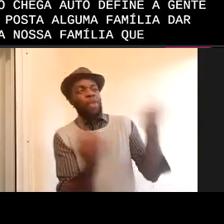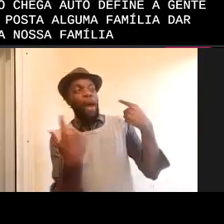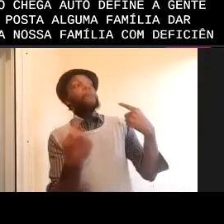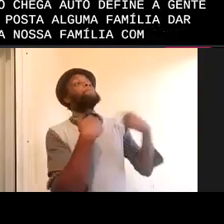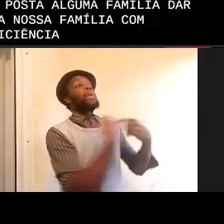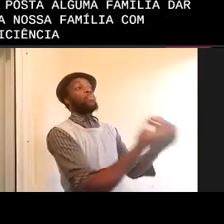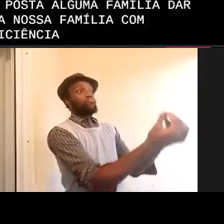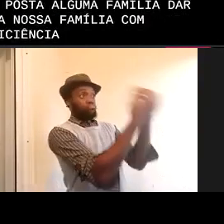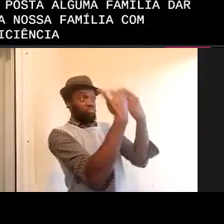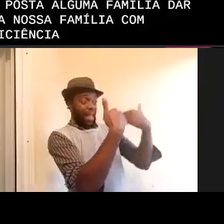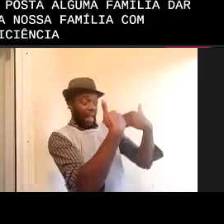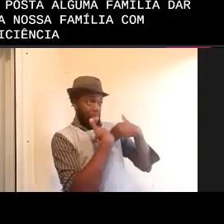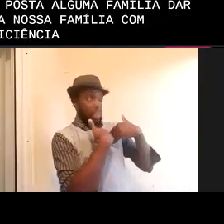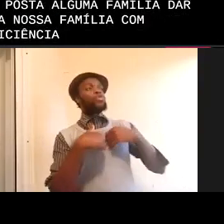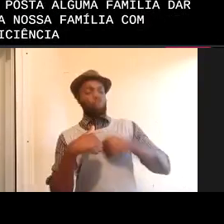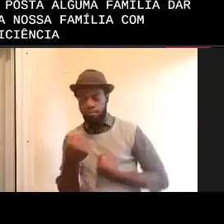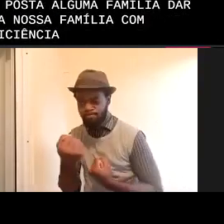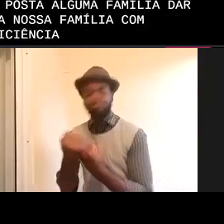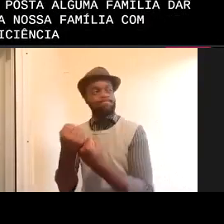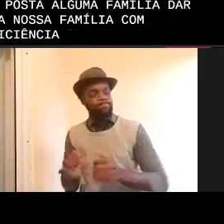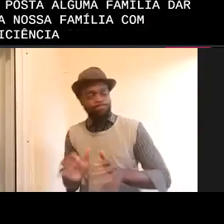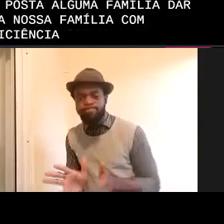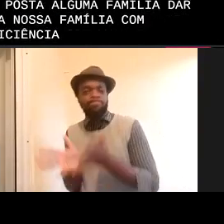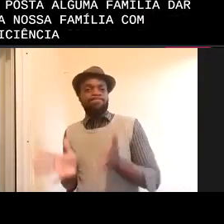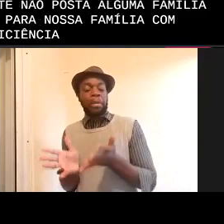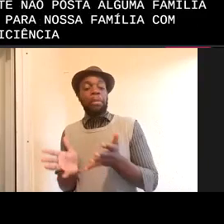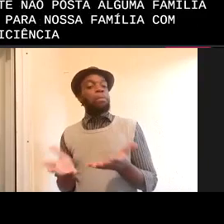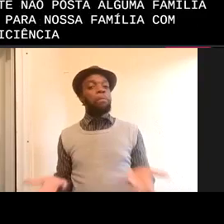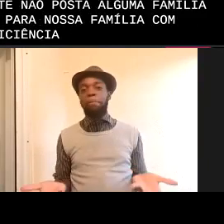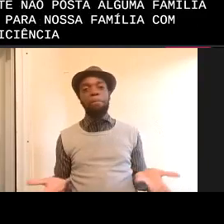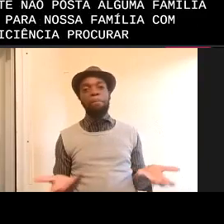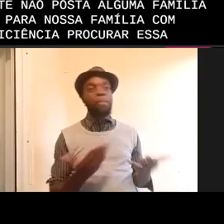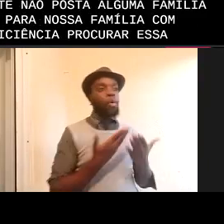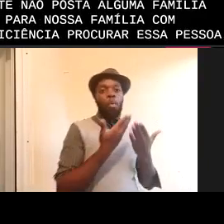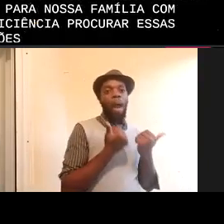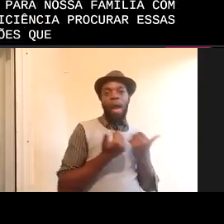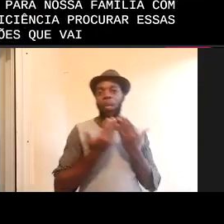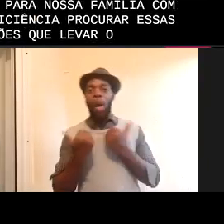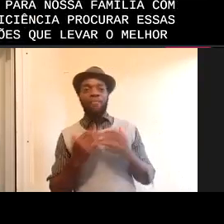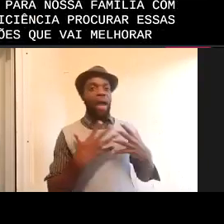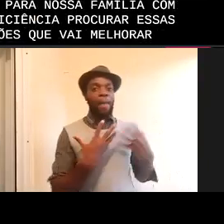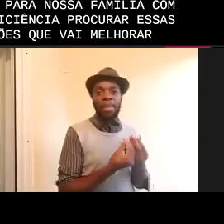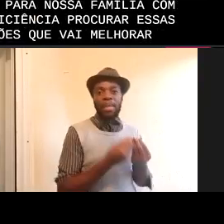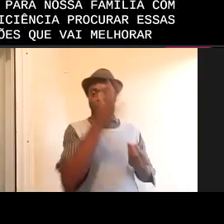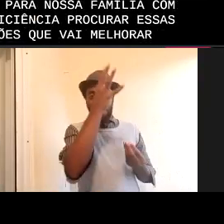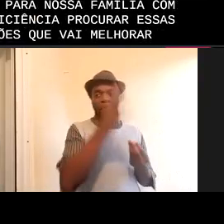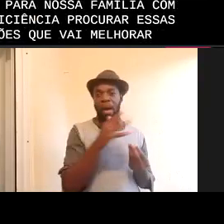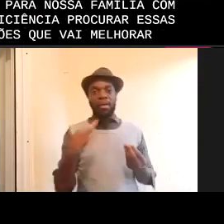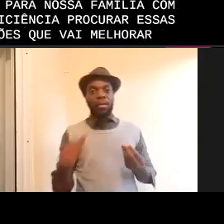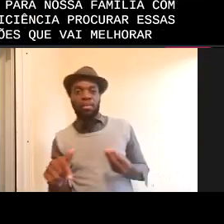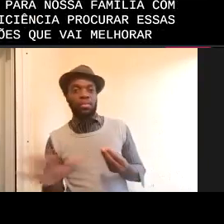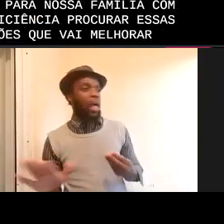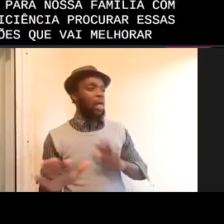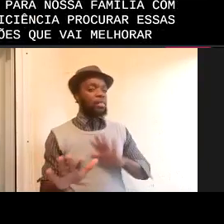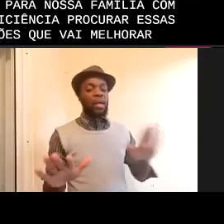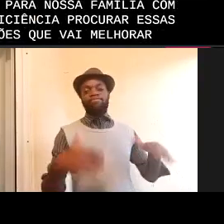ese sistema de apoyos, ¿verdad? Y buscar esas alternativas que van a mejorar, ¿verdad? Esa condición. No la vamos a